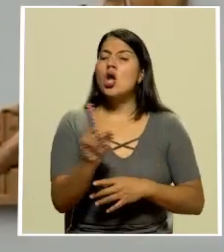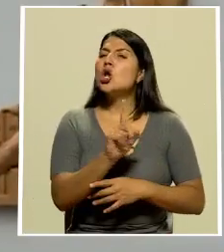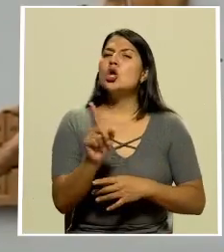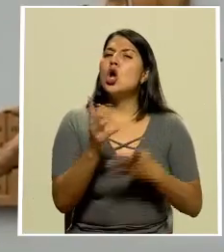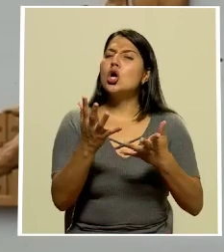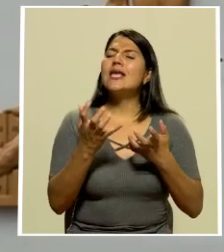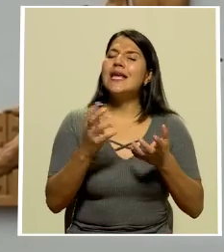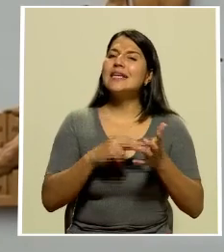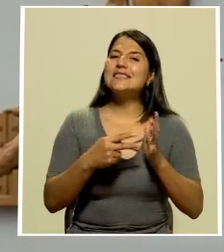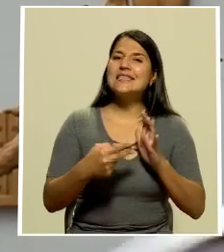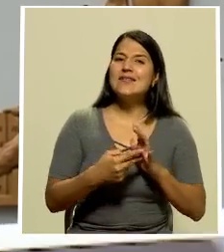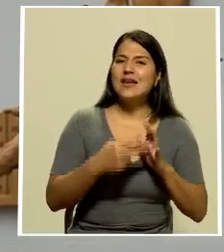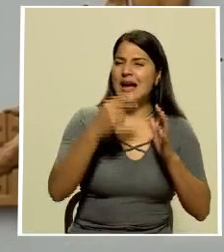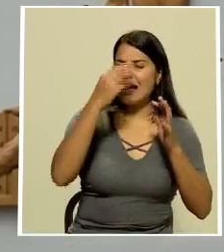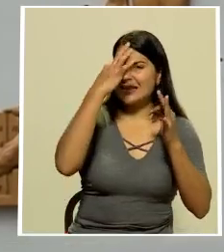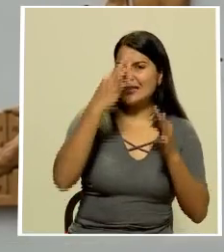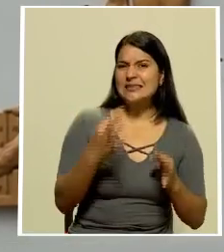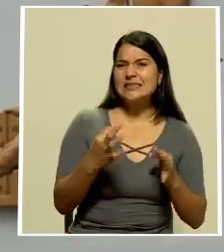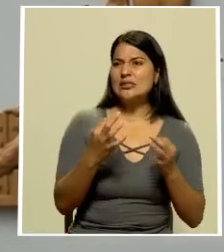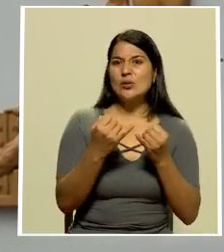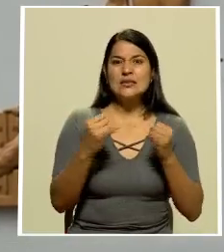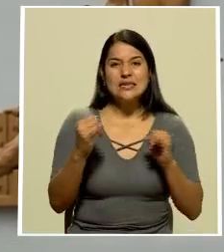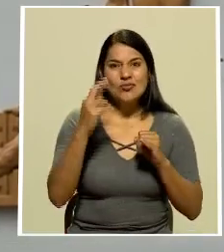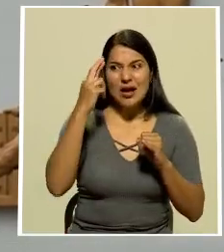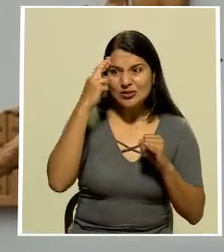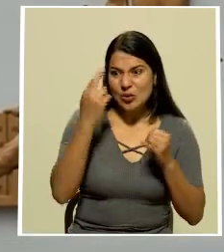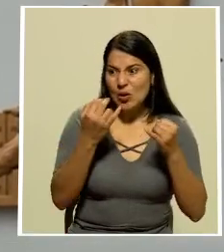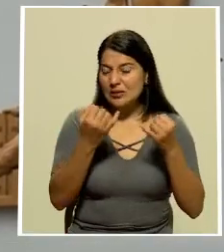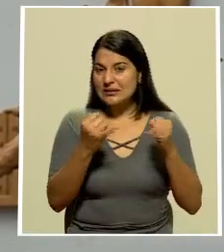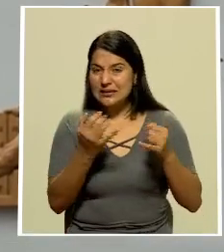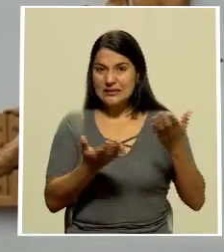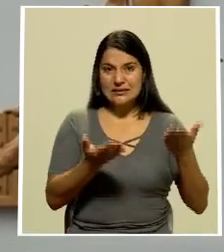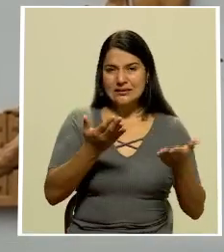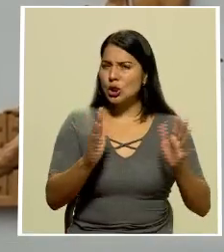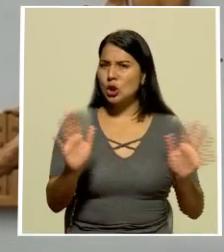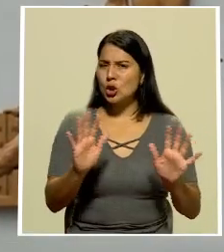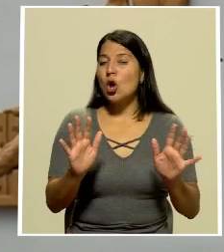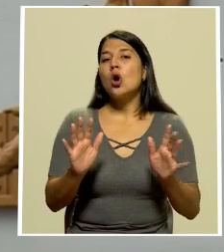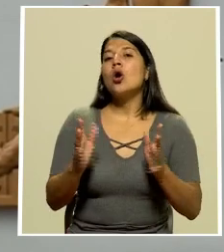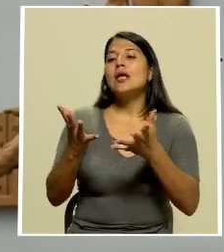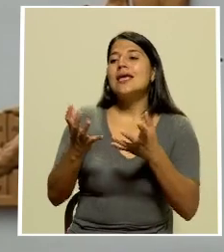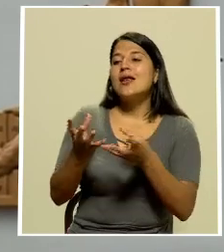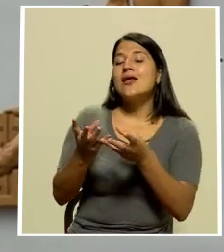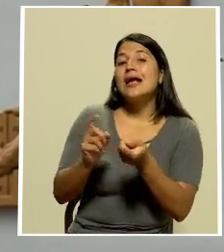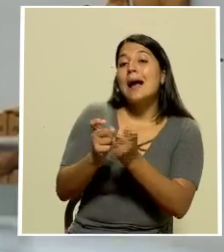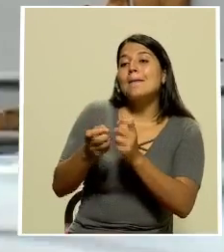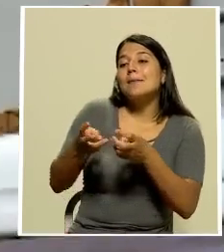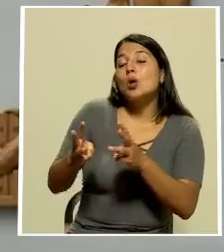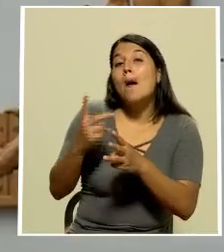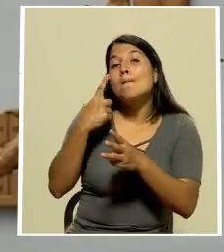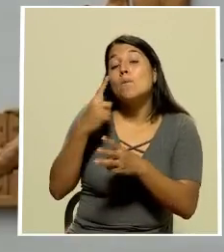una decisión irrazonable y desproporcionada, obedece a una necesidad económica y social del